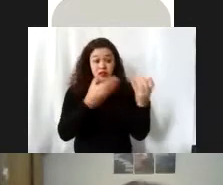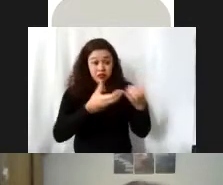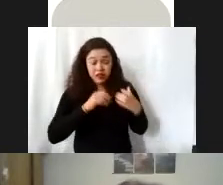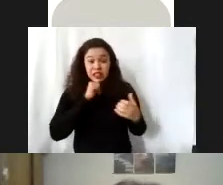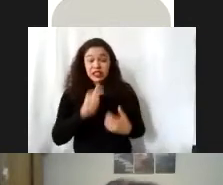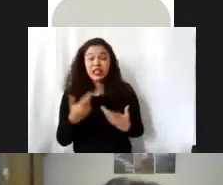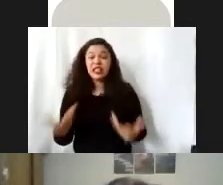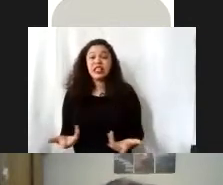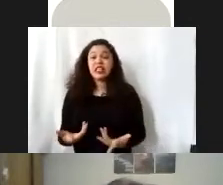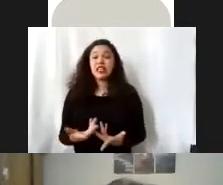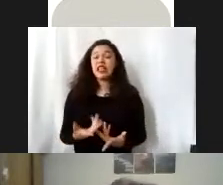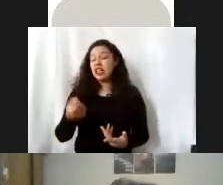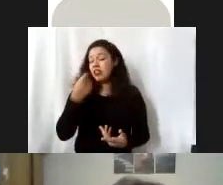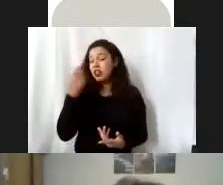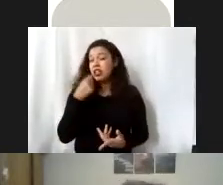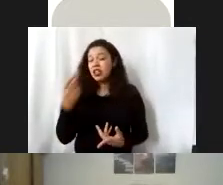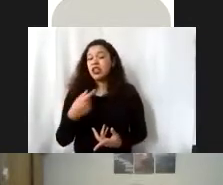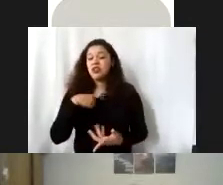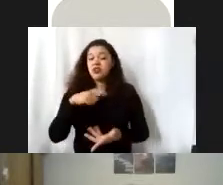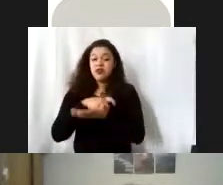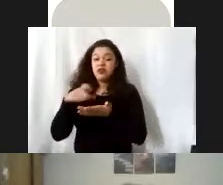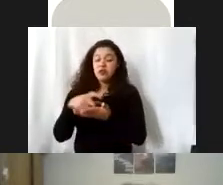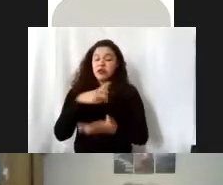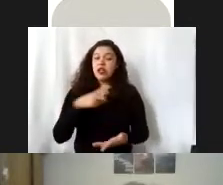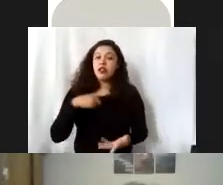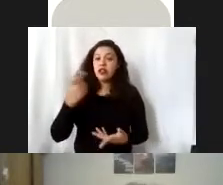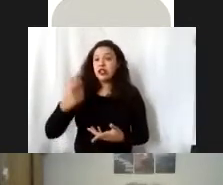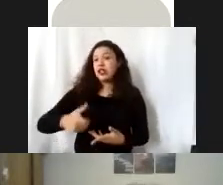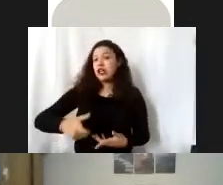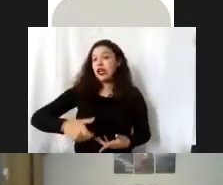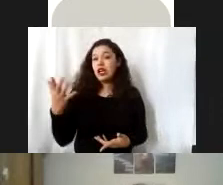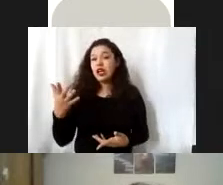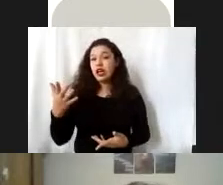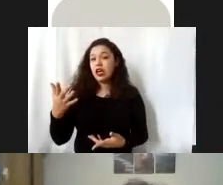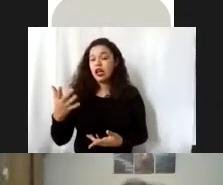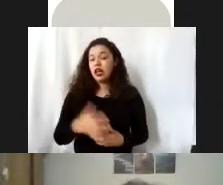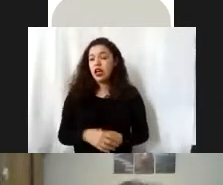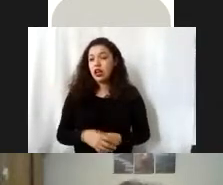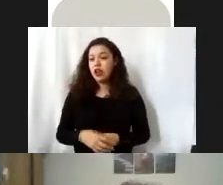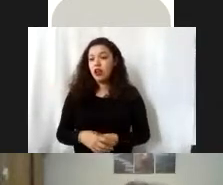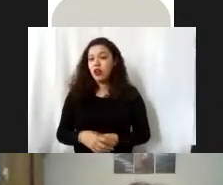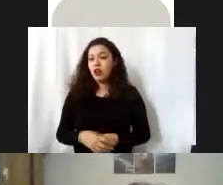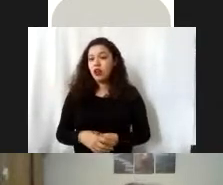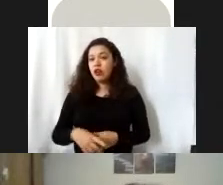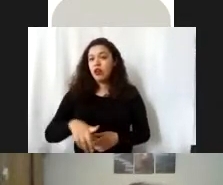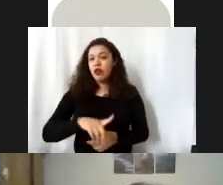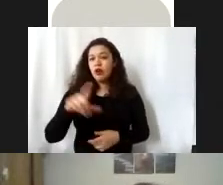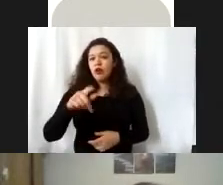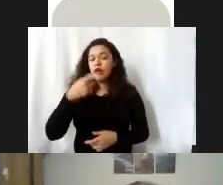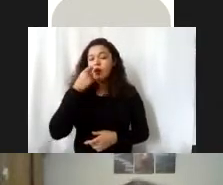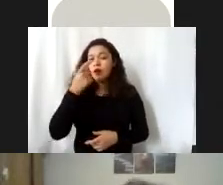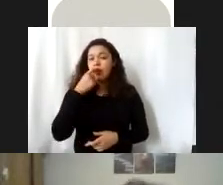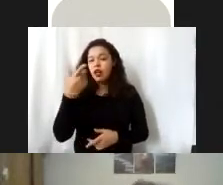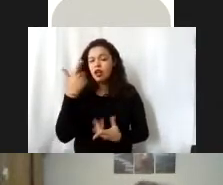que se han escaseado y los tengo que comprar, y si son caros, porque luego ese tipo de padecimientos, los medicamentos no